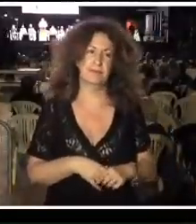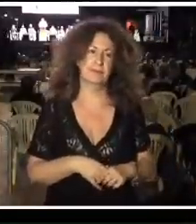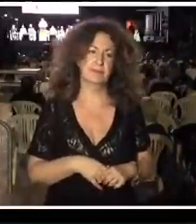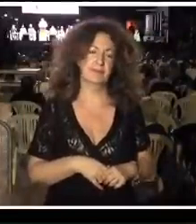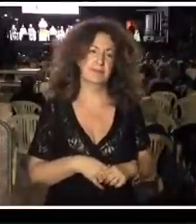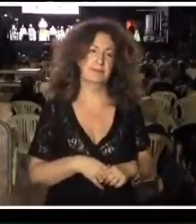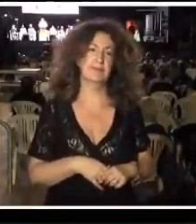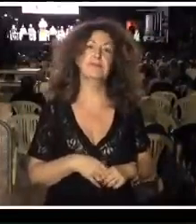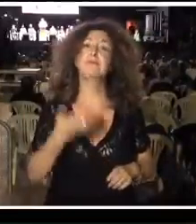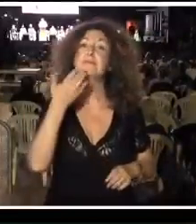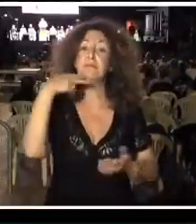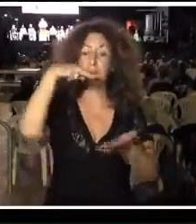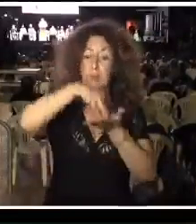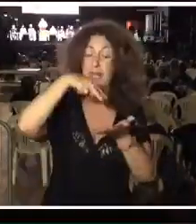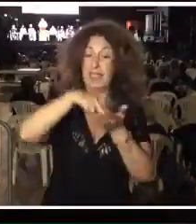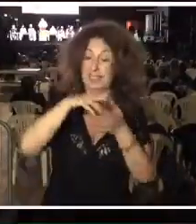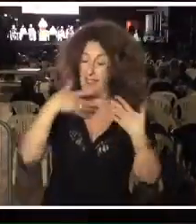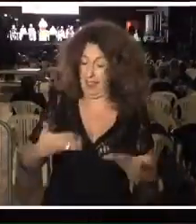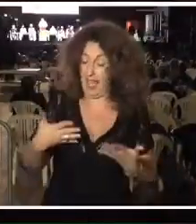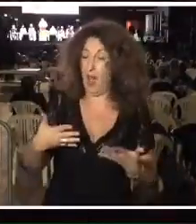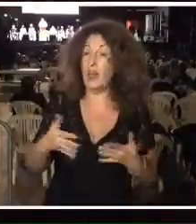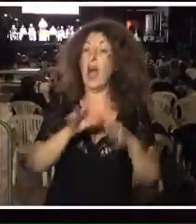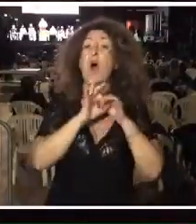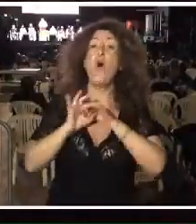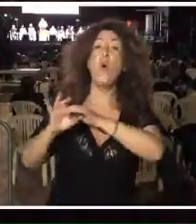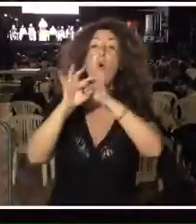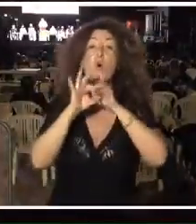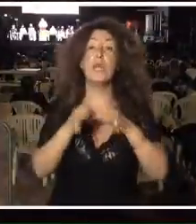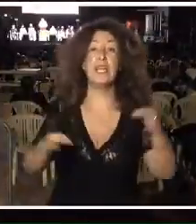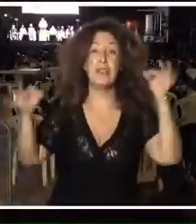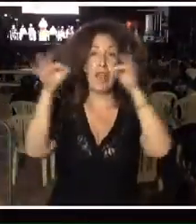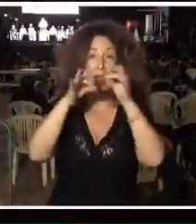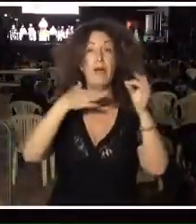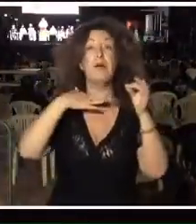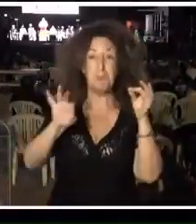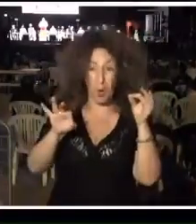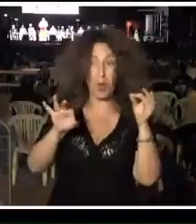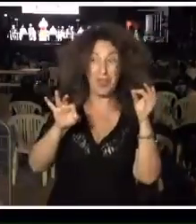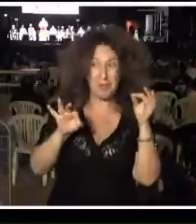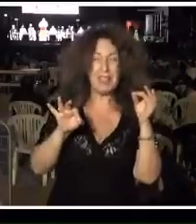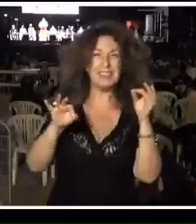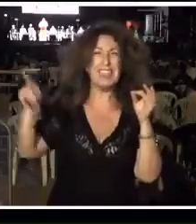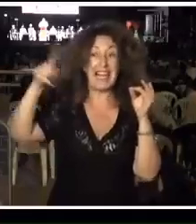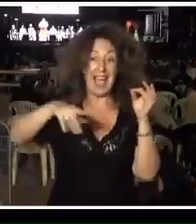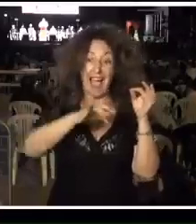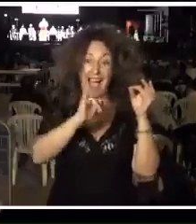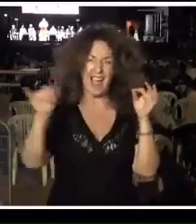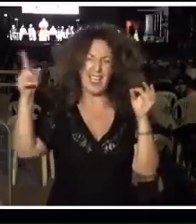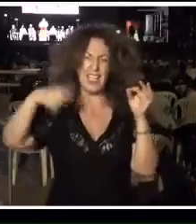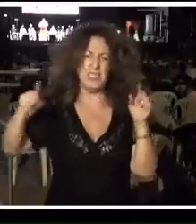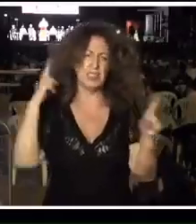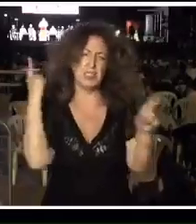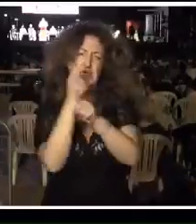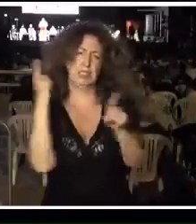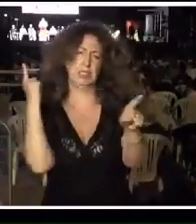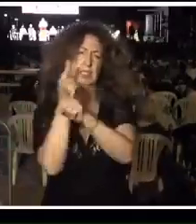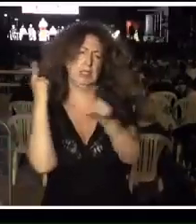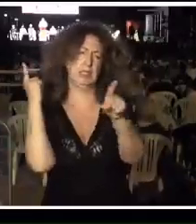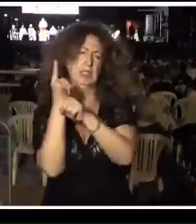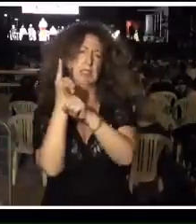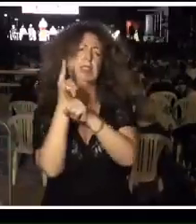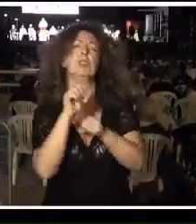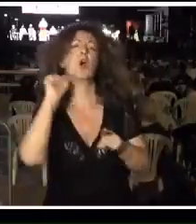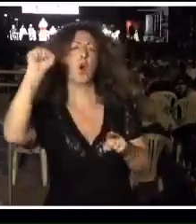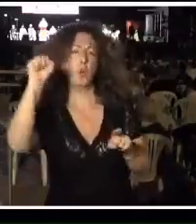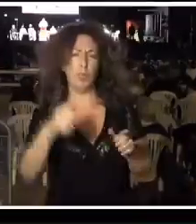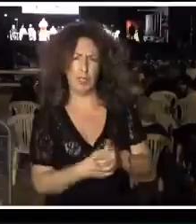La presencia de Unidas Podemos en el Gobierno ha desatado una desmesurada campaña anticomunista